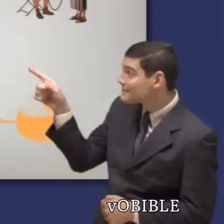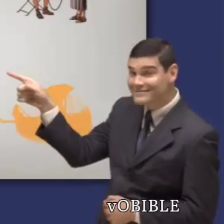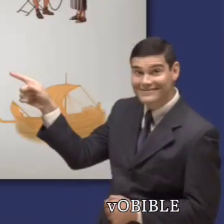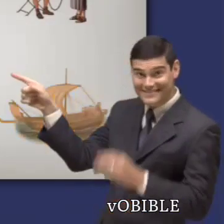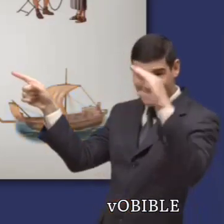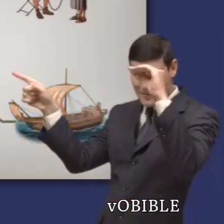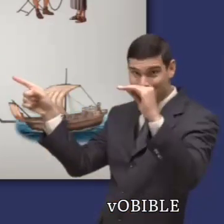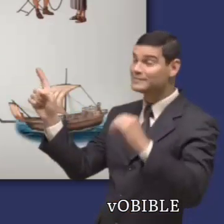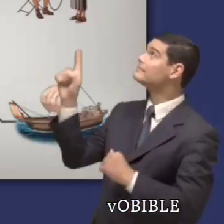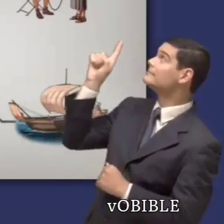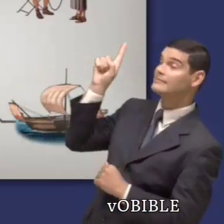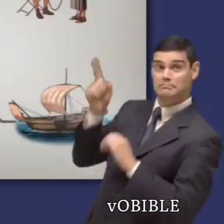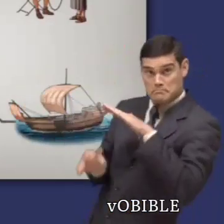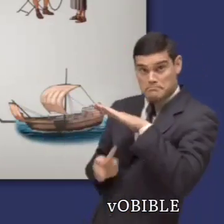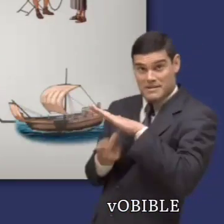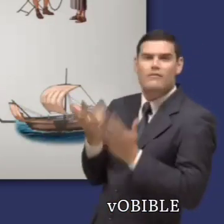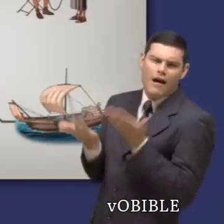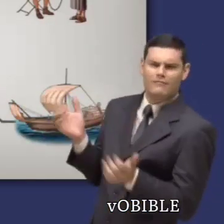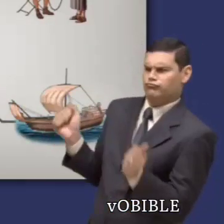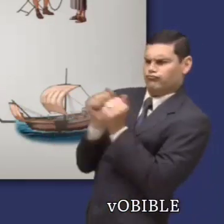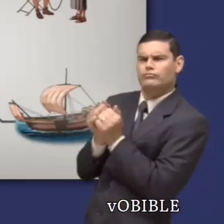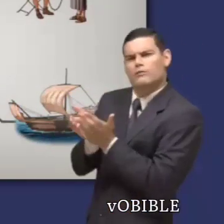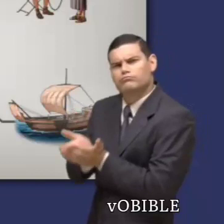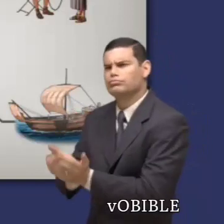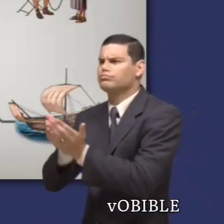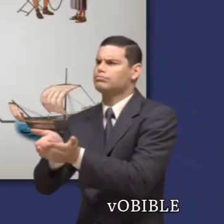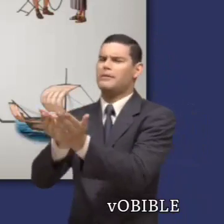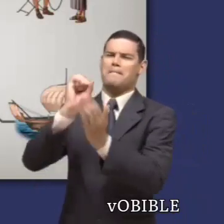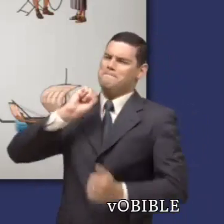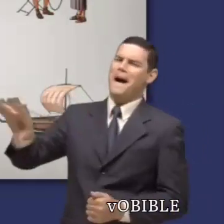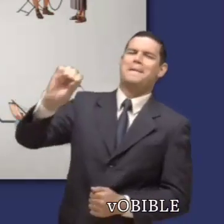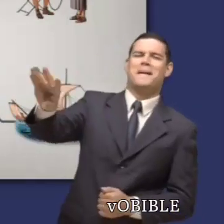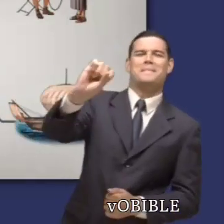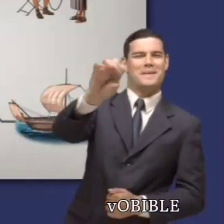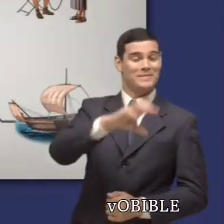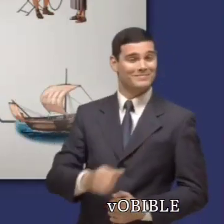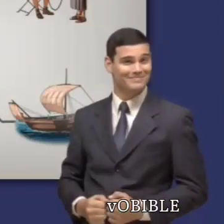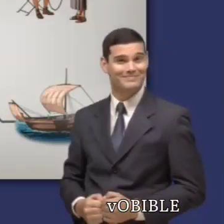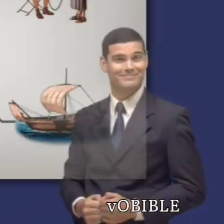Lucas vivió algunos de los sucesos que narra porque acompañó a Pablo en varios de sus viajes.